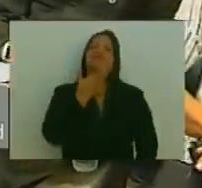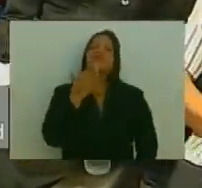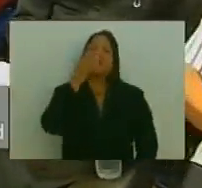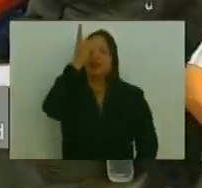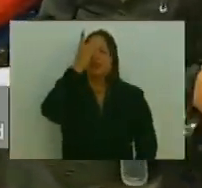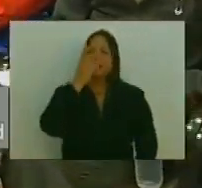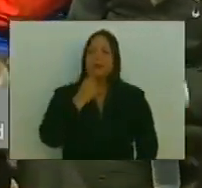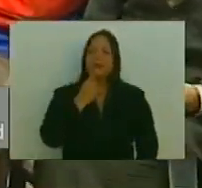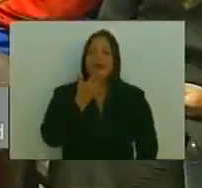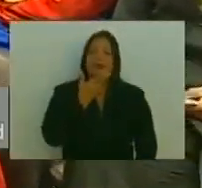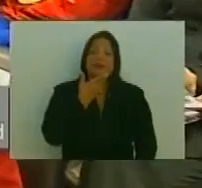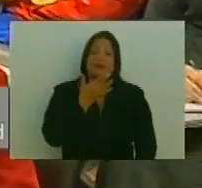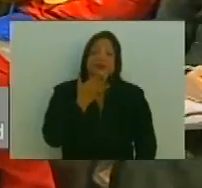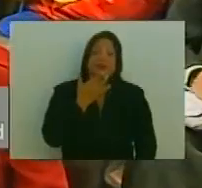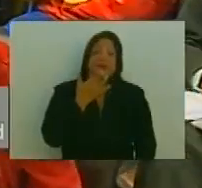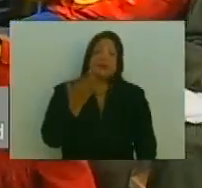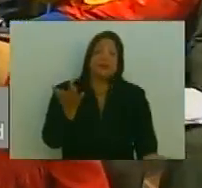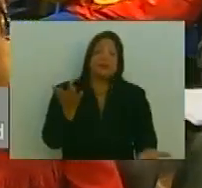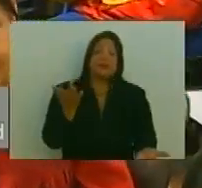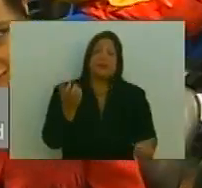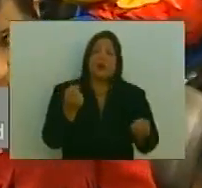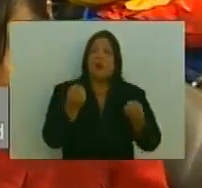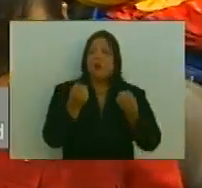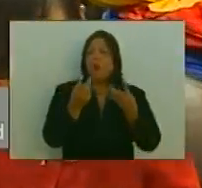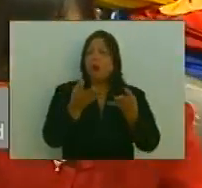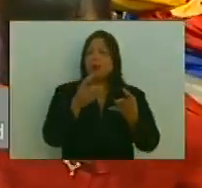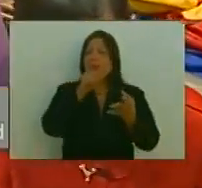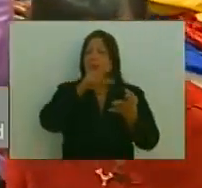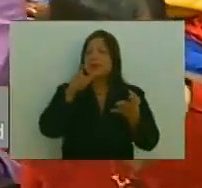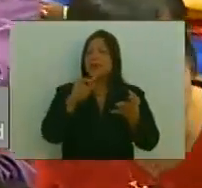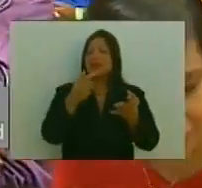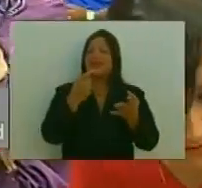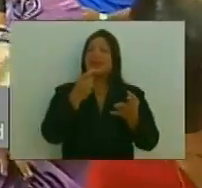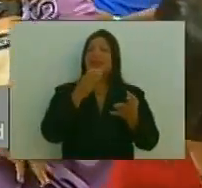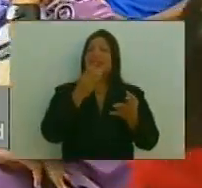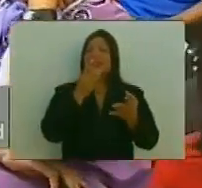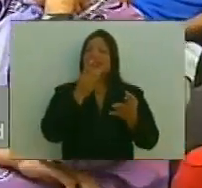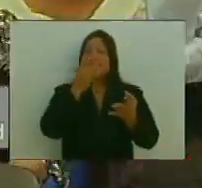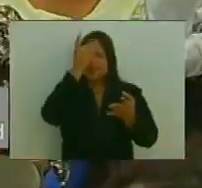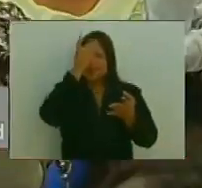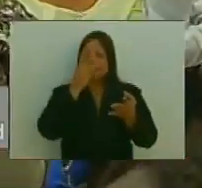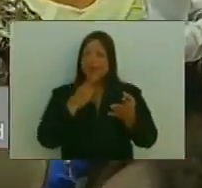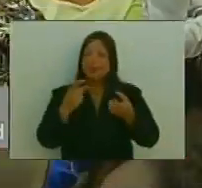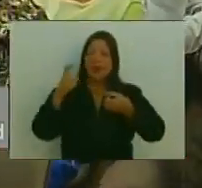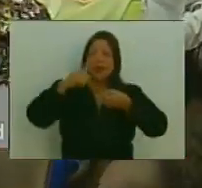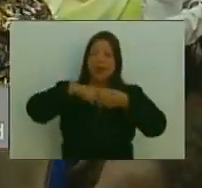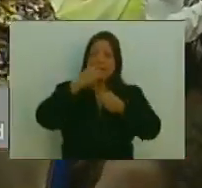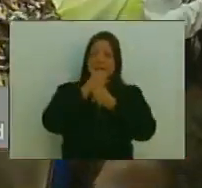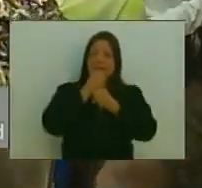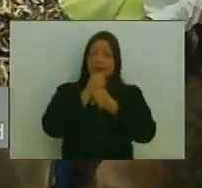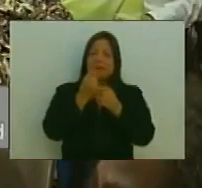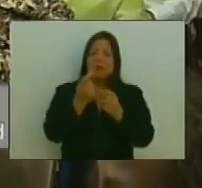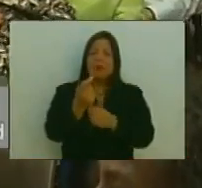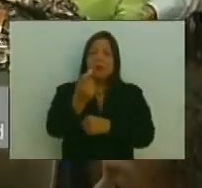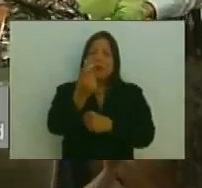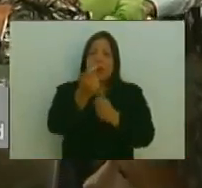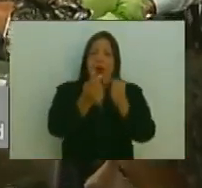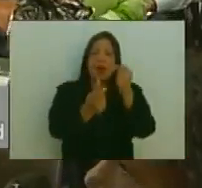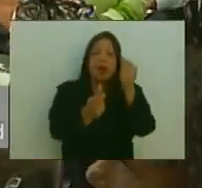con discapacidad. ¿Y a cuántas personas con discapacidad pudimos haber visto incluidas? Muy